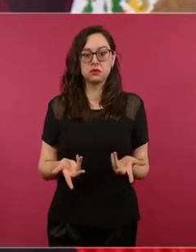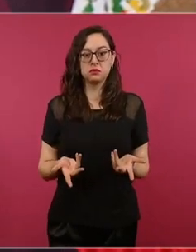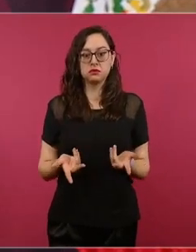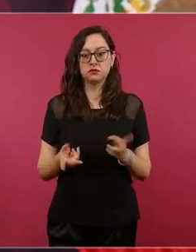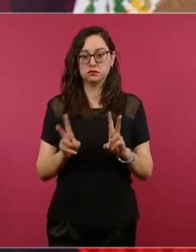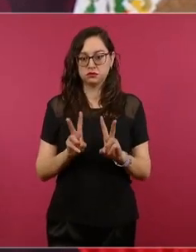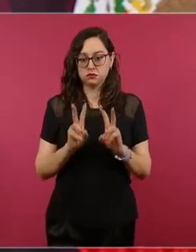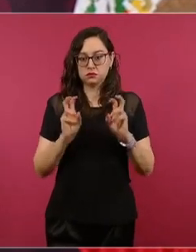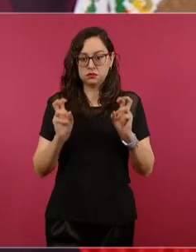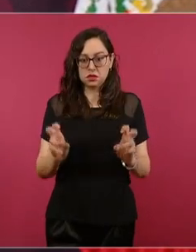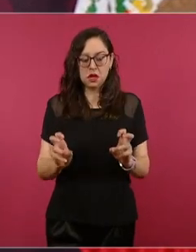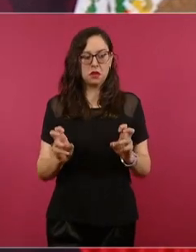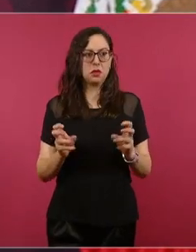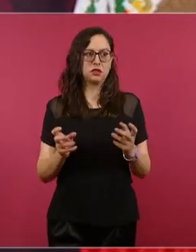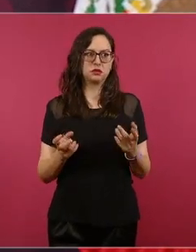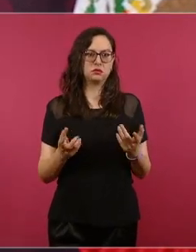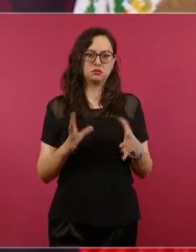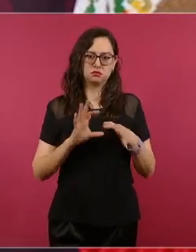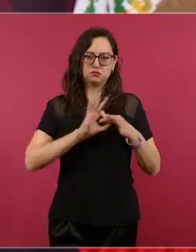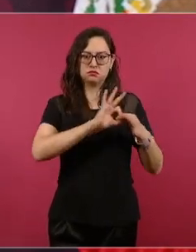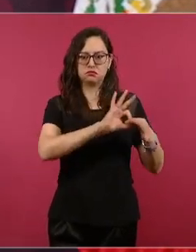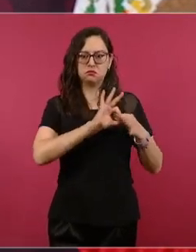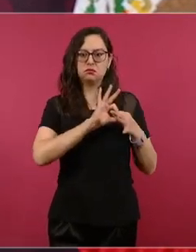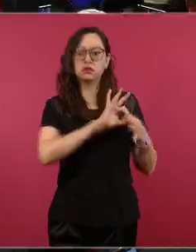que se tratan